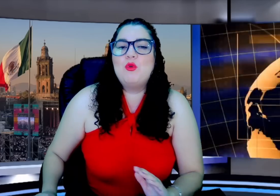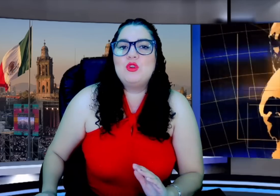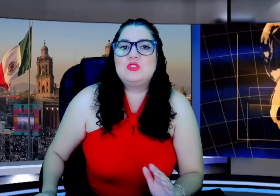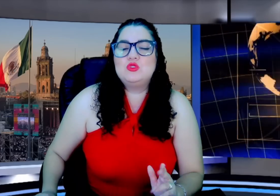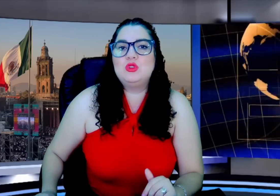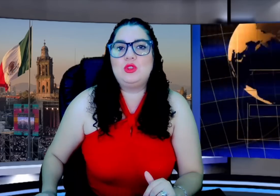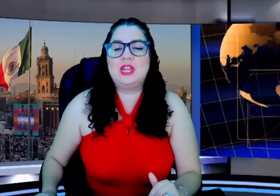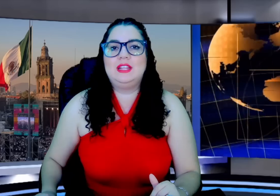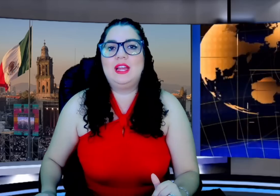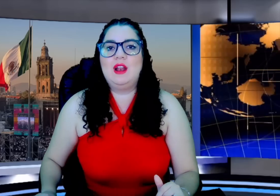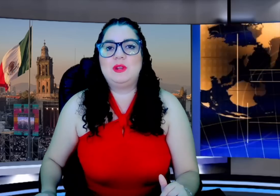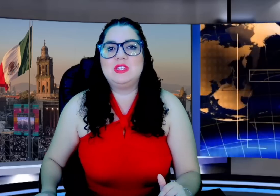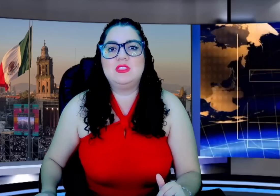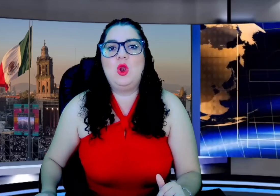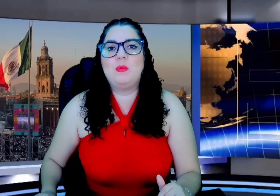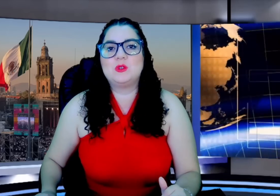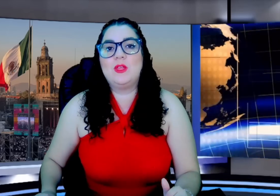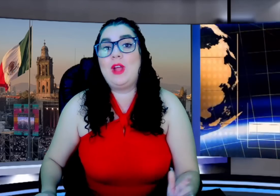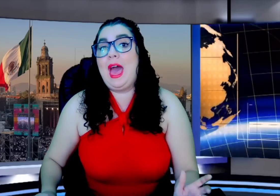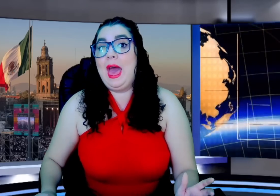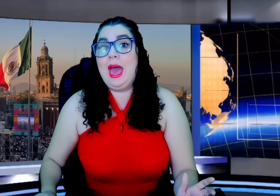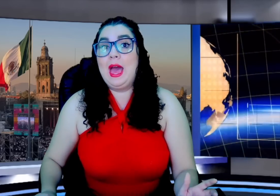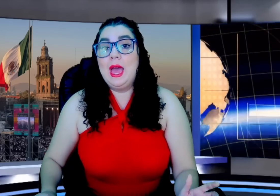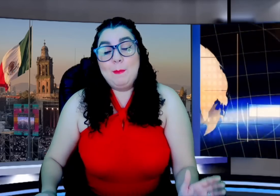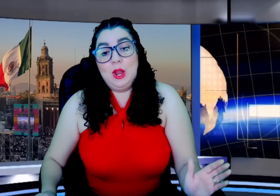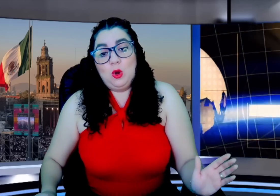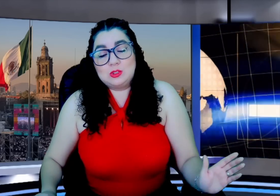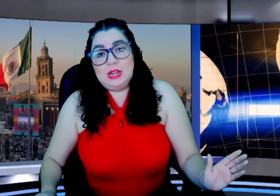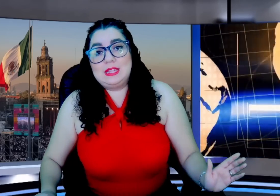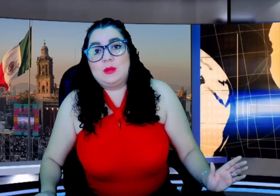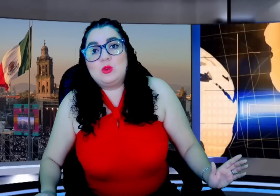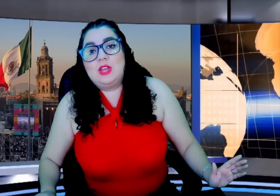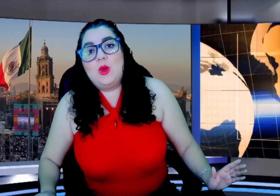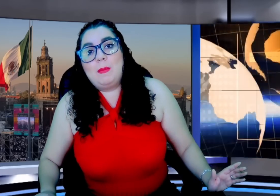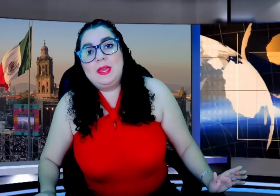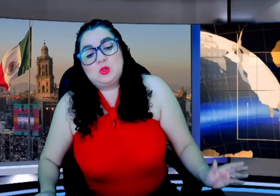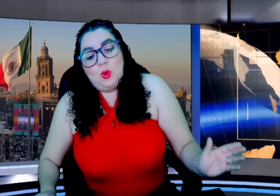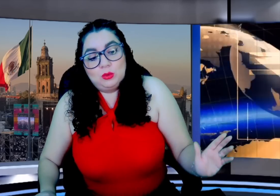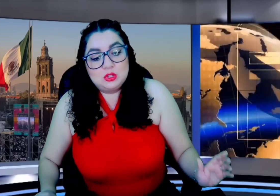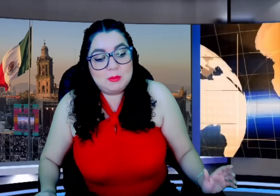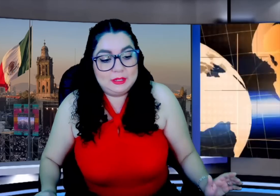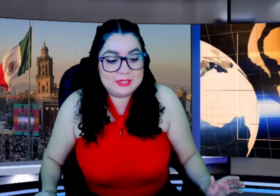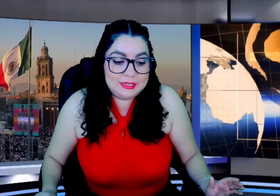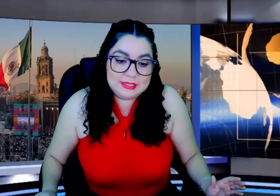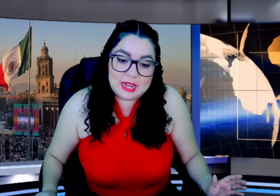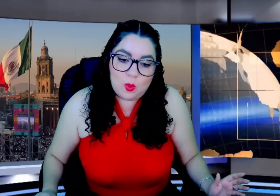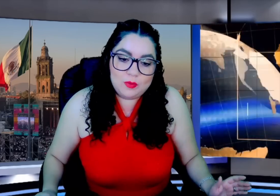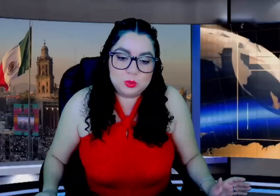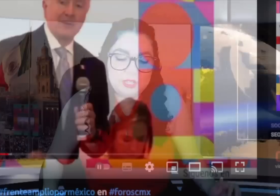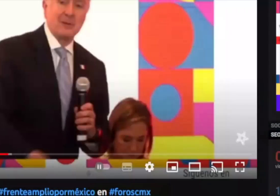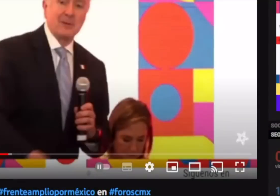con puros insultos, quieren atacar al presidente López Obrador. ¡Ah! Pero los que le hacemos daño al país somos los simpatizantes